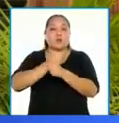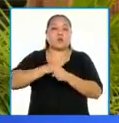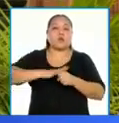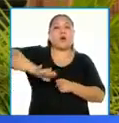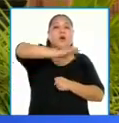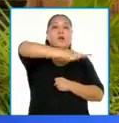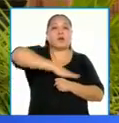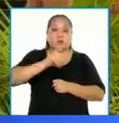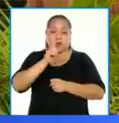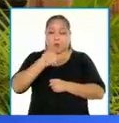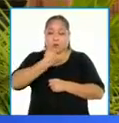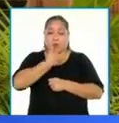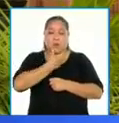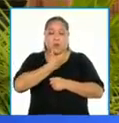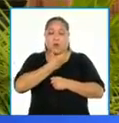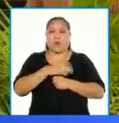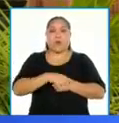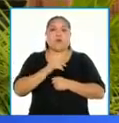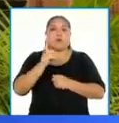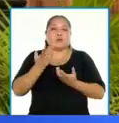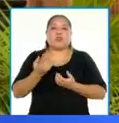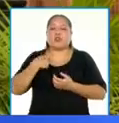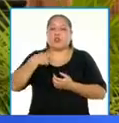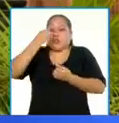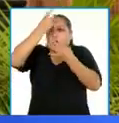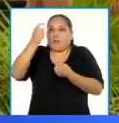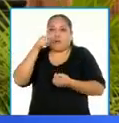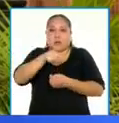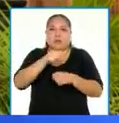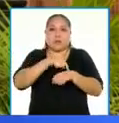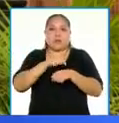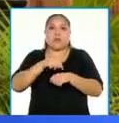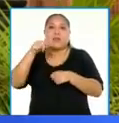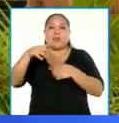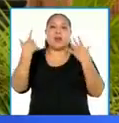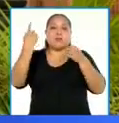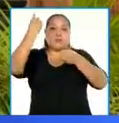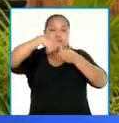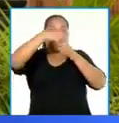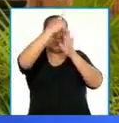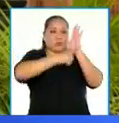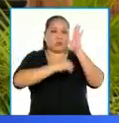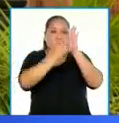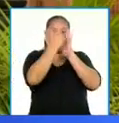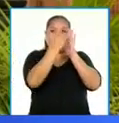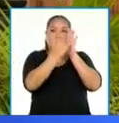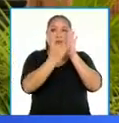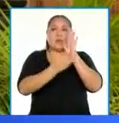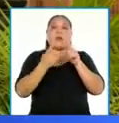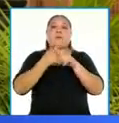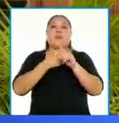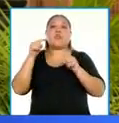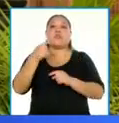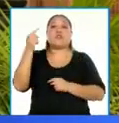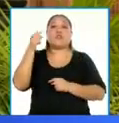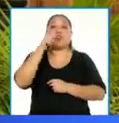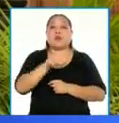para sus trabajadores. Yo no tenía información en ese momento, ahora les digo, ya está registrada. Pero no solo esa,